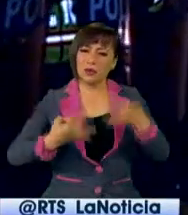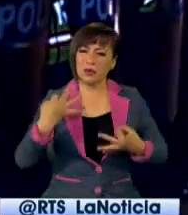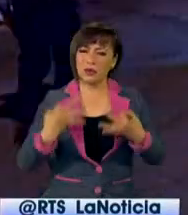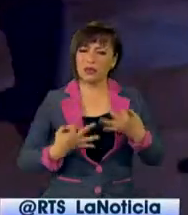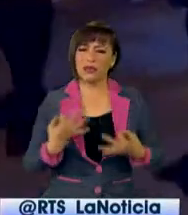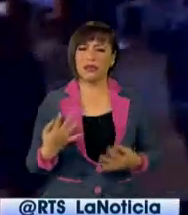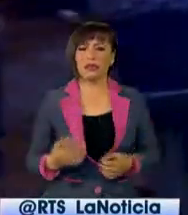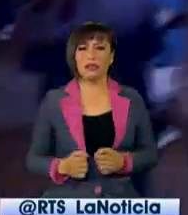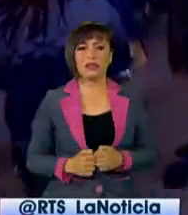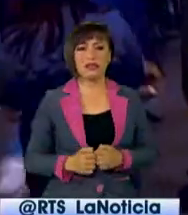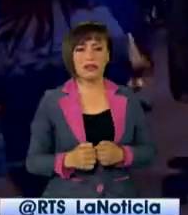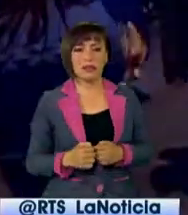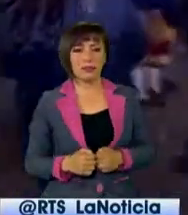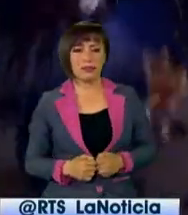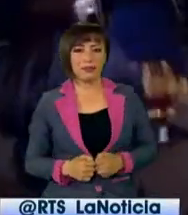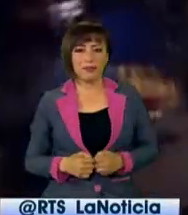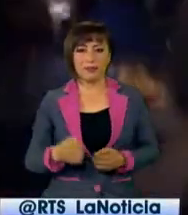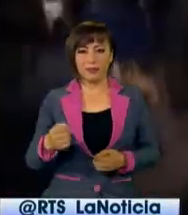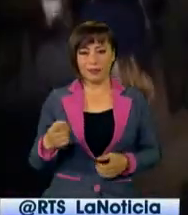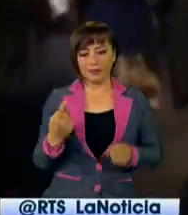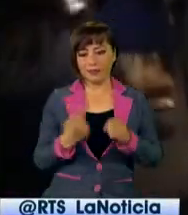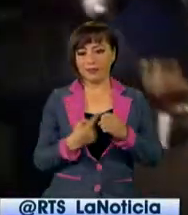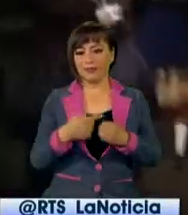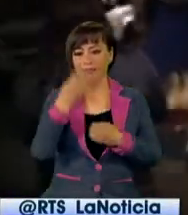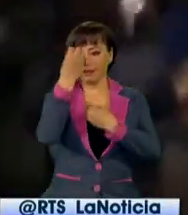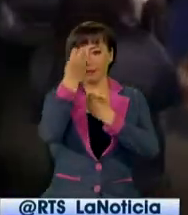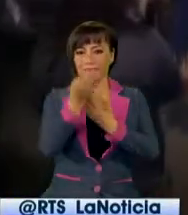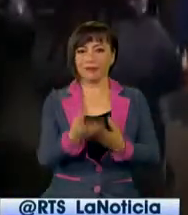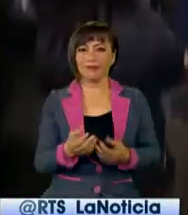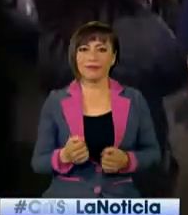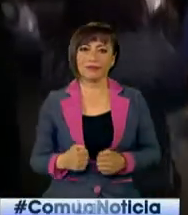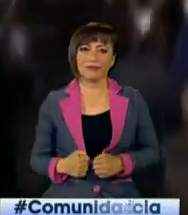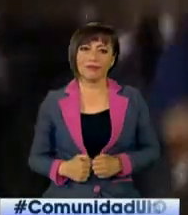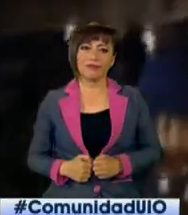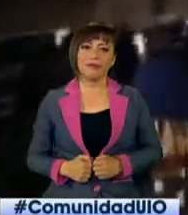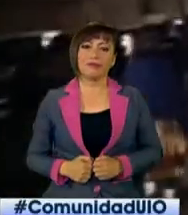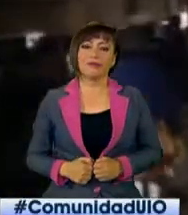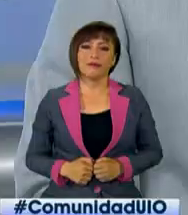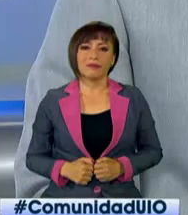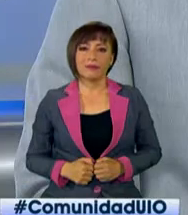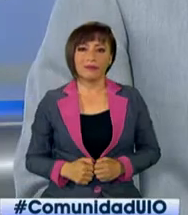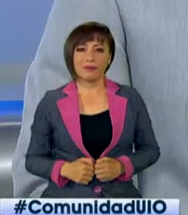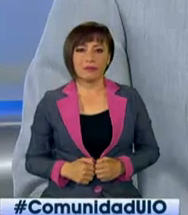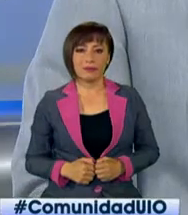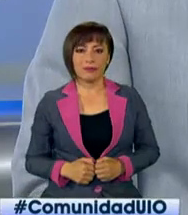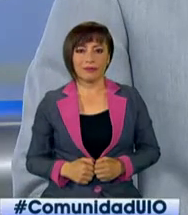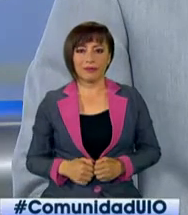propia. En Quito informó Iván Casamen.